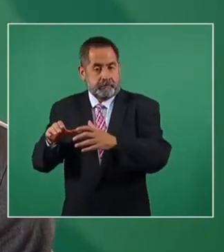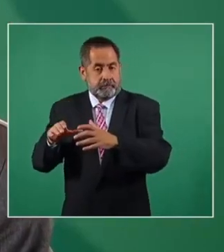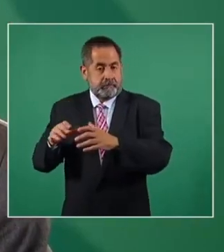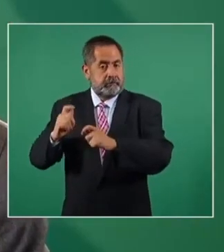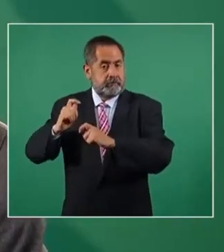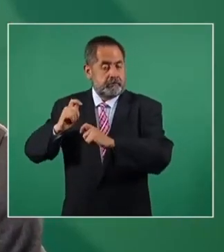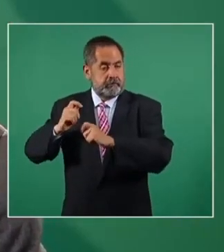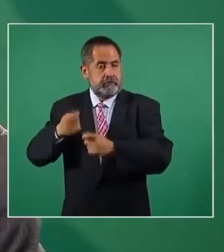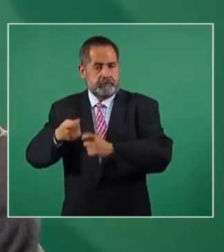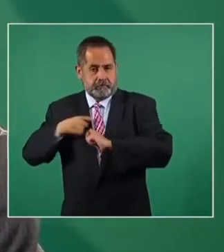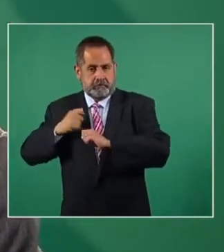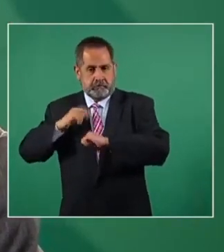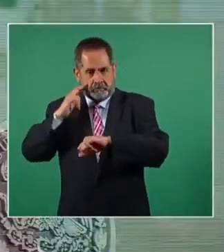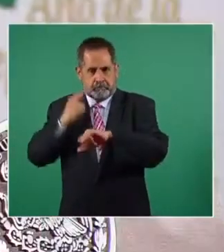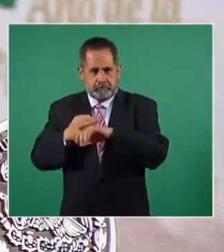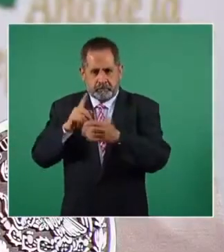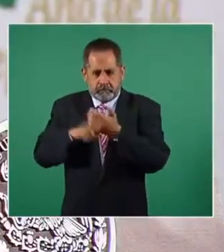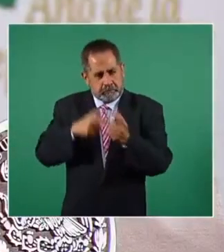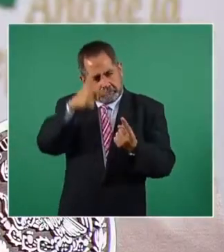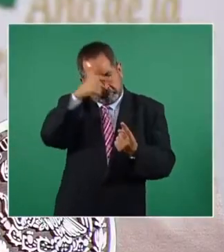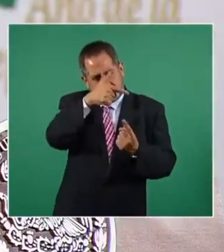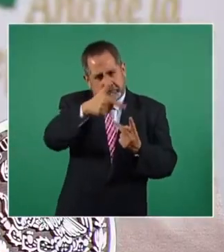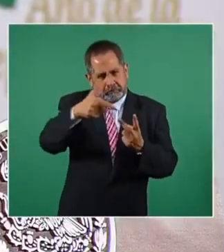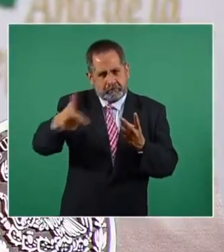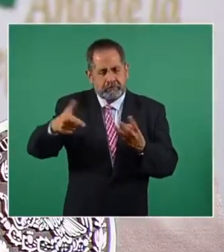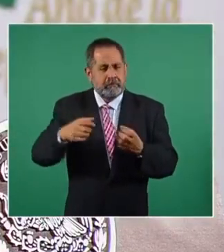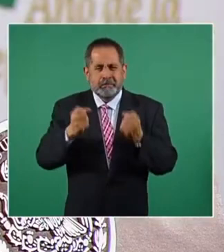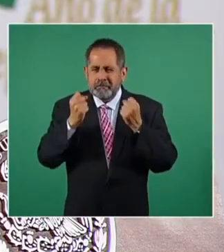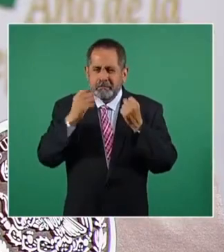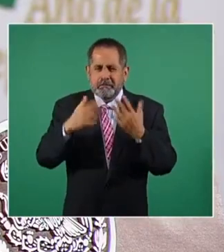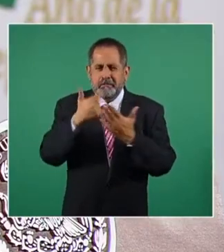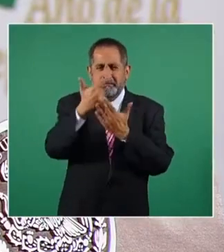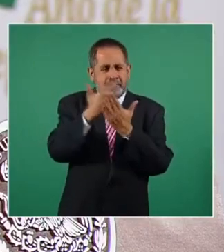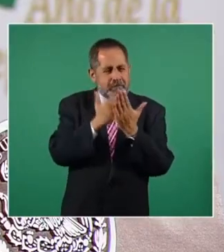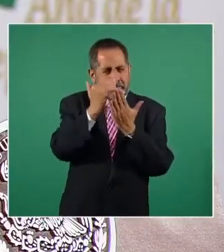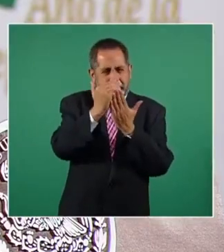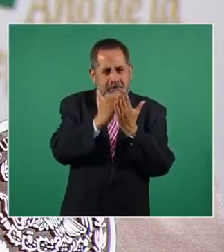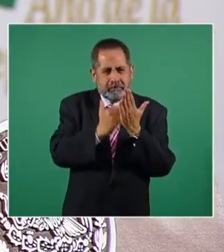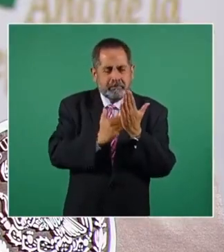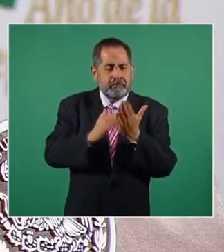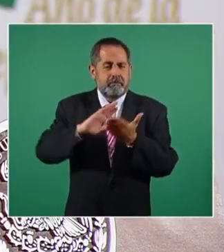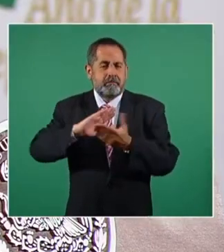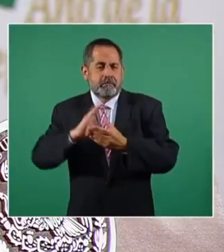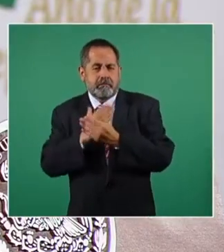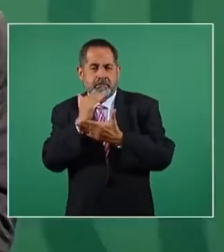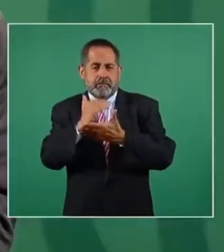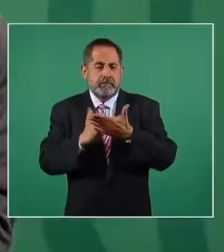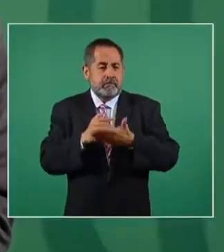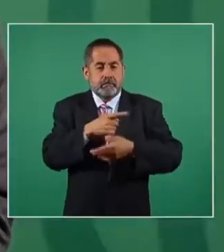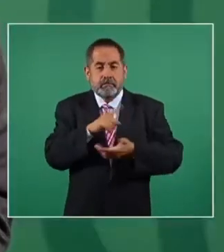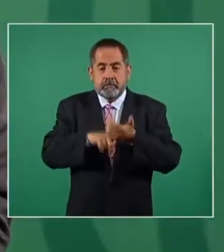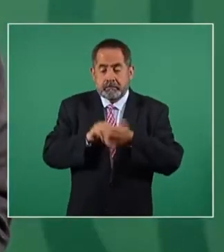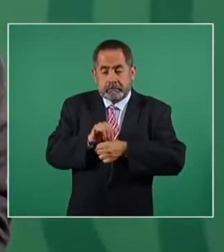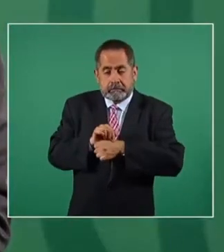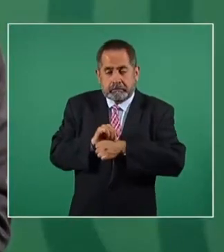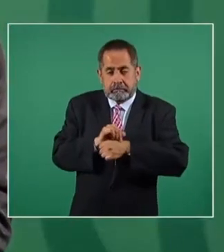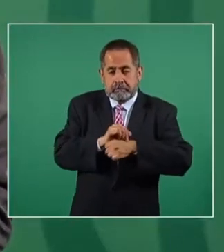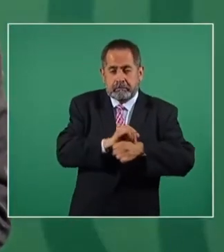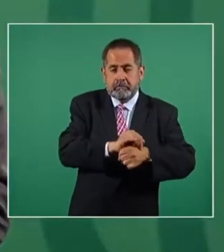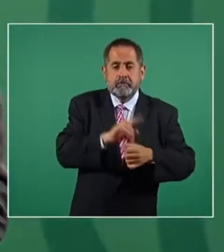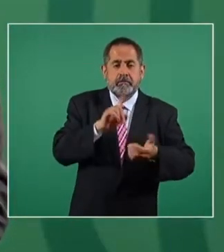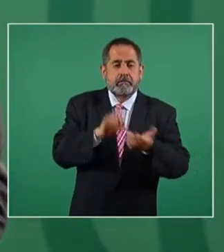recibió, encontramos al paso de los meses una lista que se llamó un archivo que era todas las investigaciones que se habían